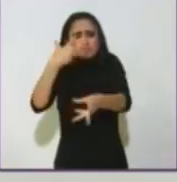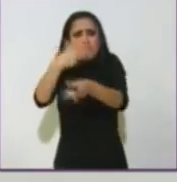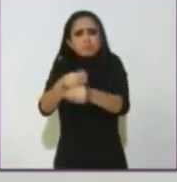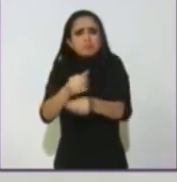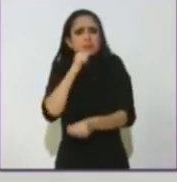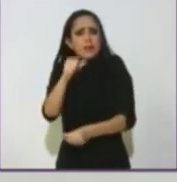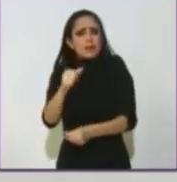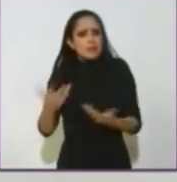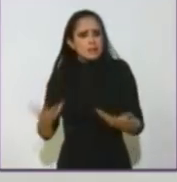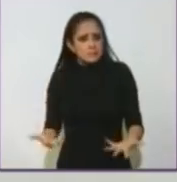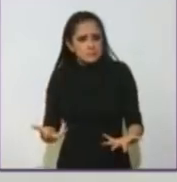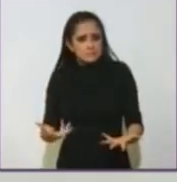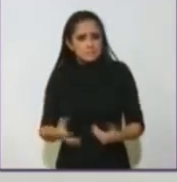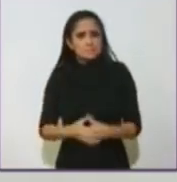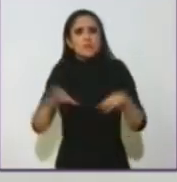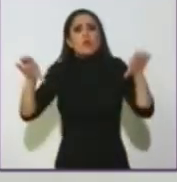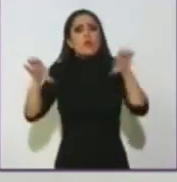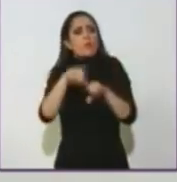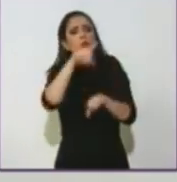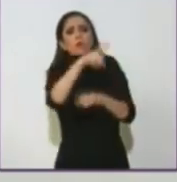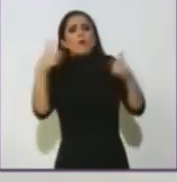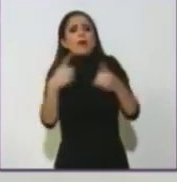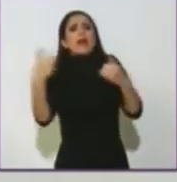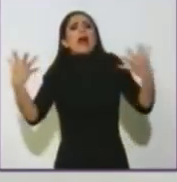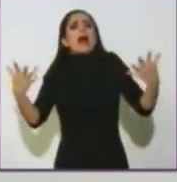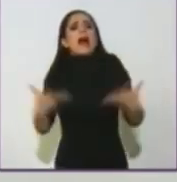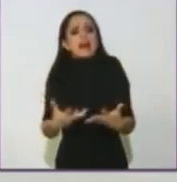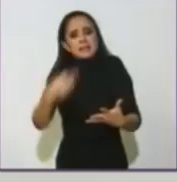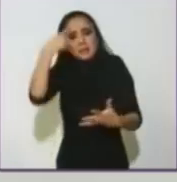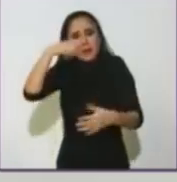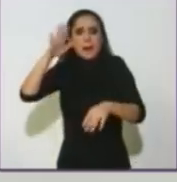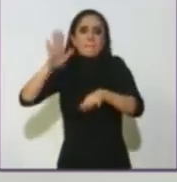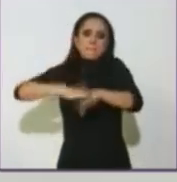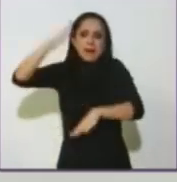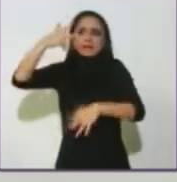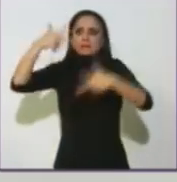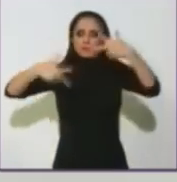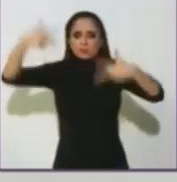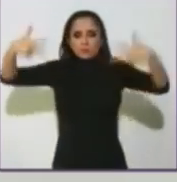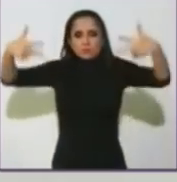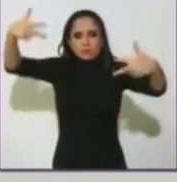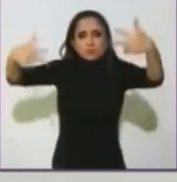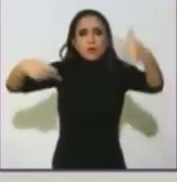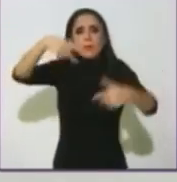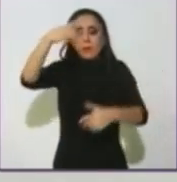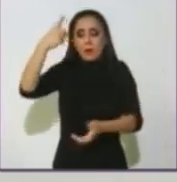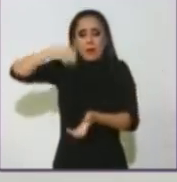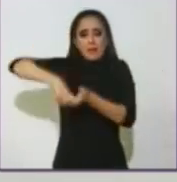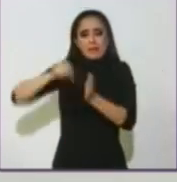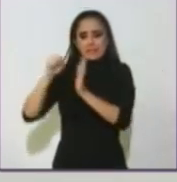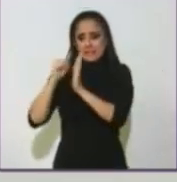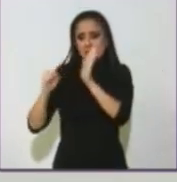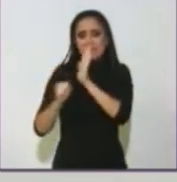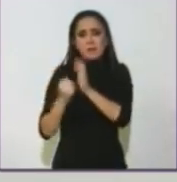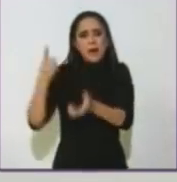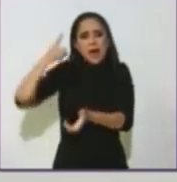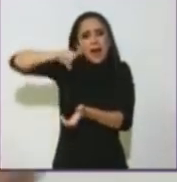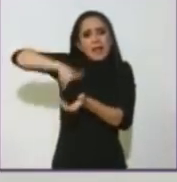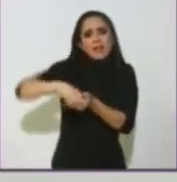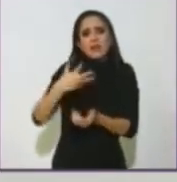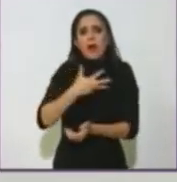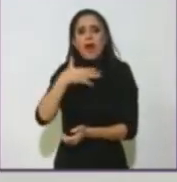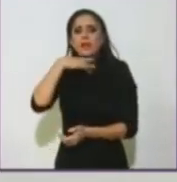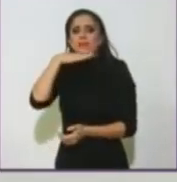este como cómo hacerle para el otro nivel esté ahí están las cámaras pero tenemos un sistema que está como carcomido por dentro no haber